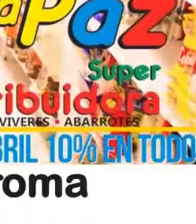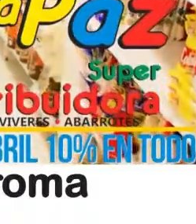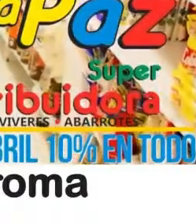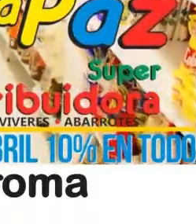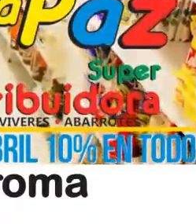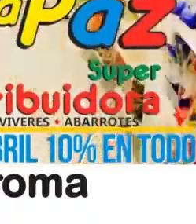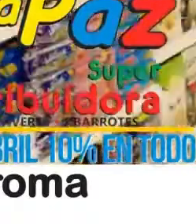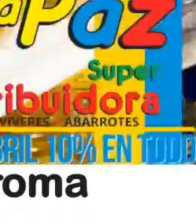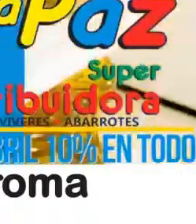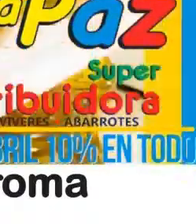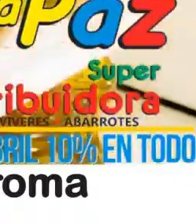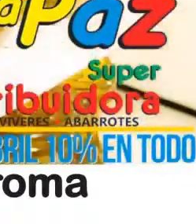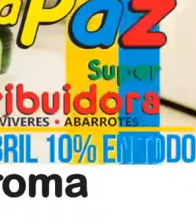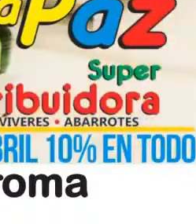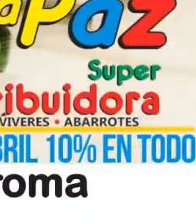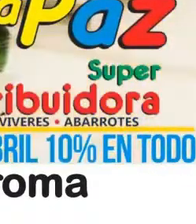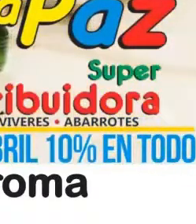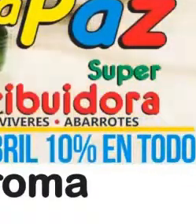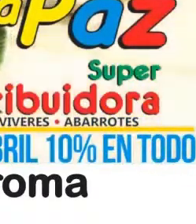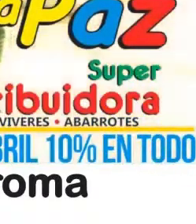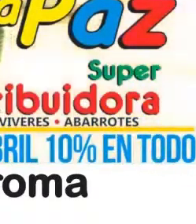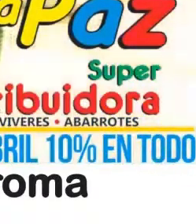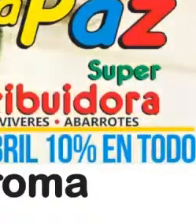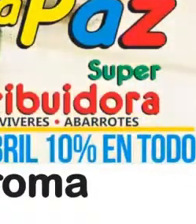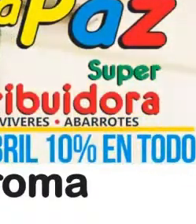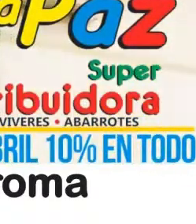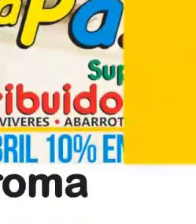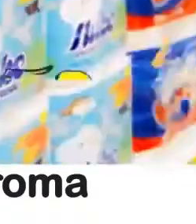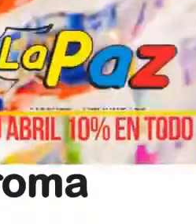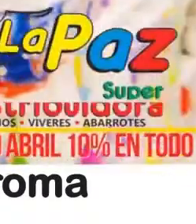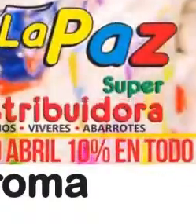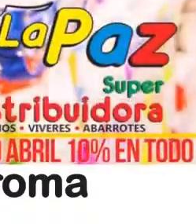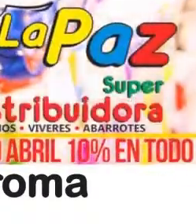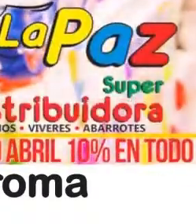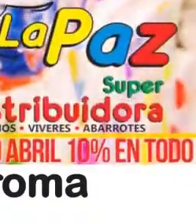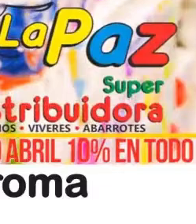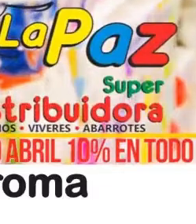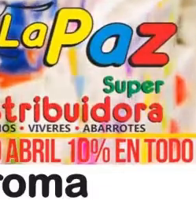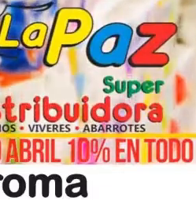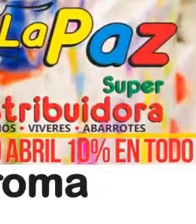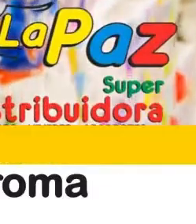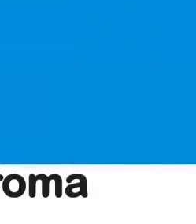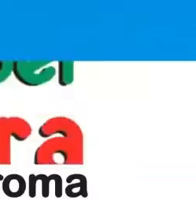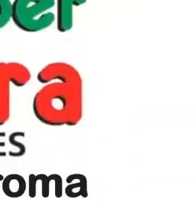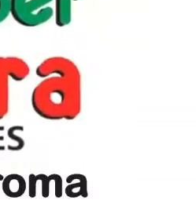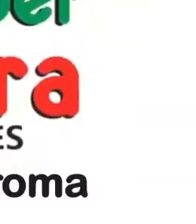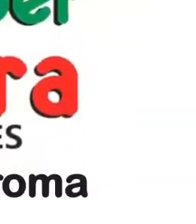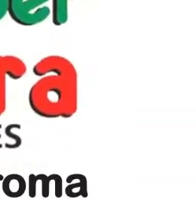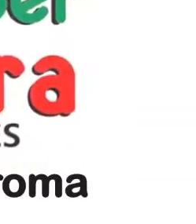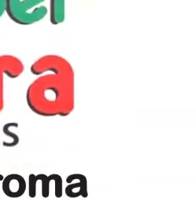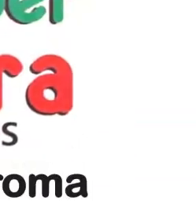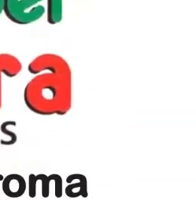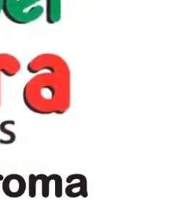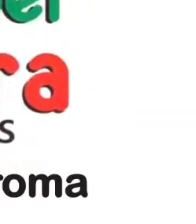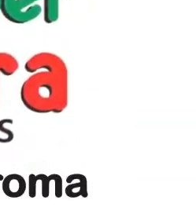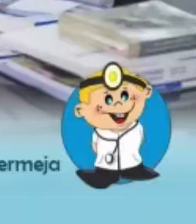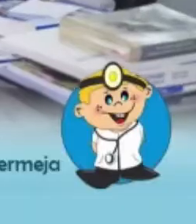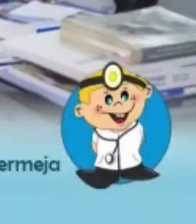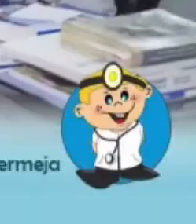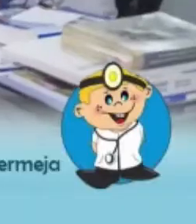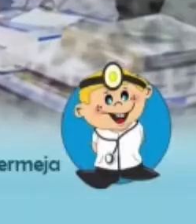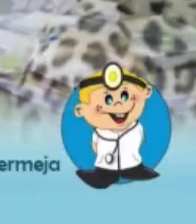abril, 10% de descuento en todo el supermercado y para todas las líneas del hogar. Distribuidora La Paz, donde es fácil mercar. Aplica condiciones y